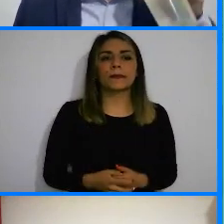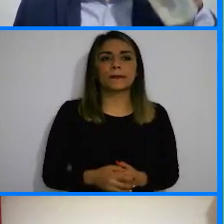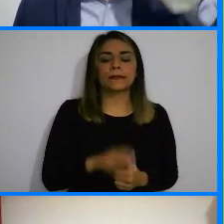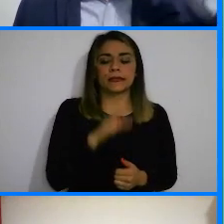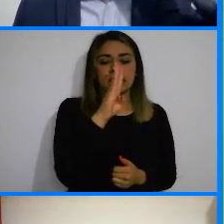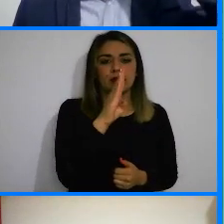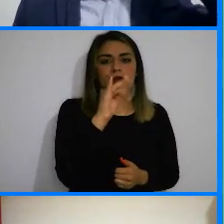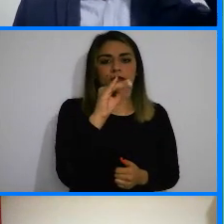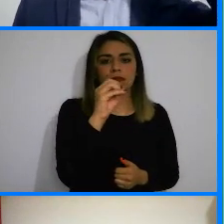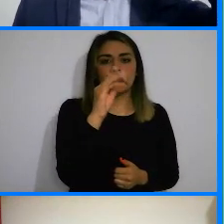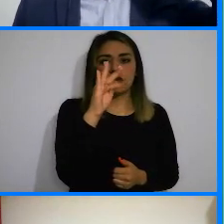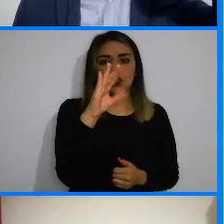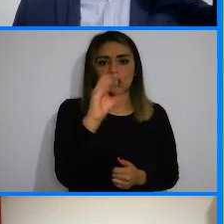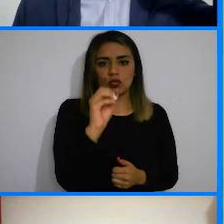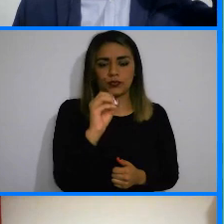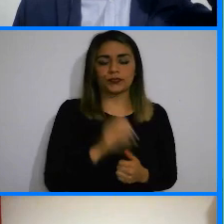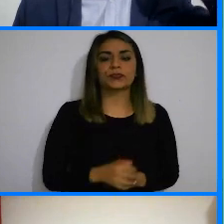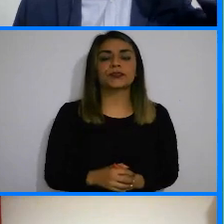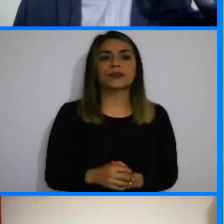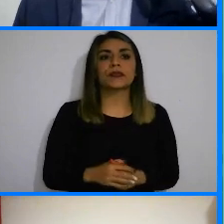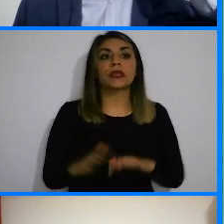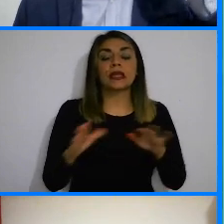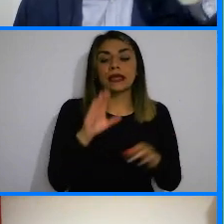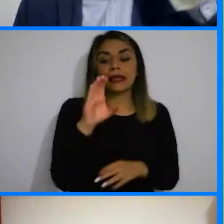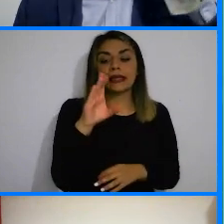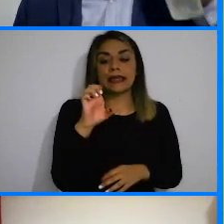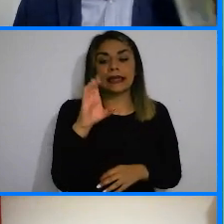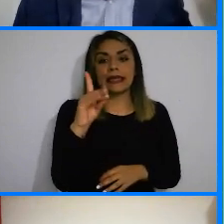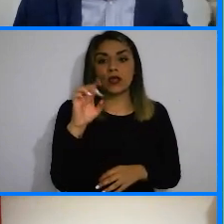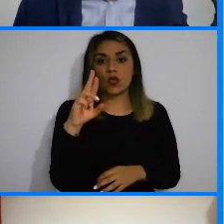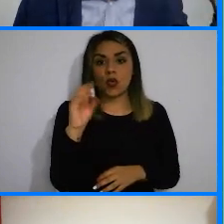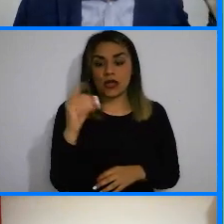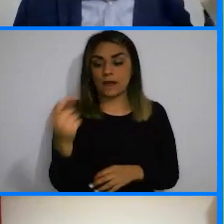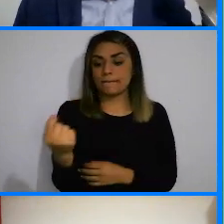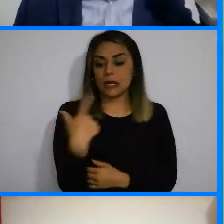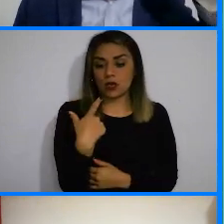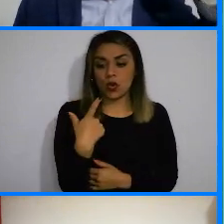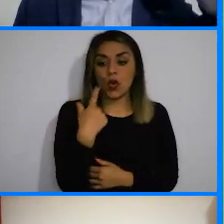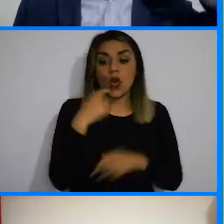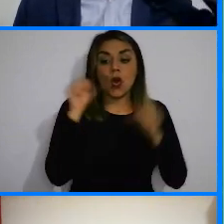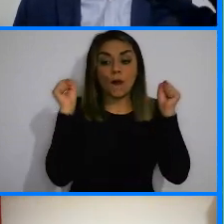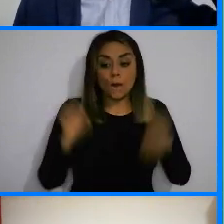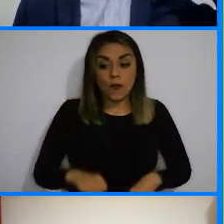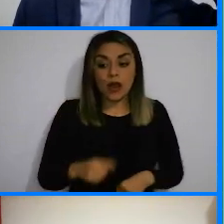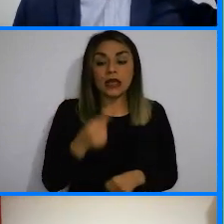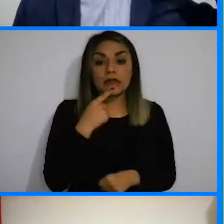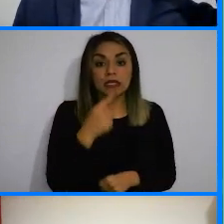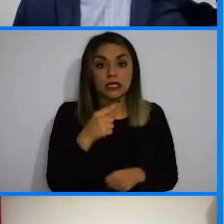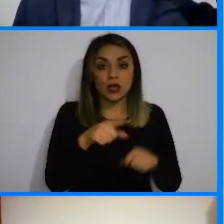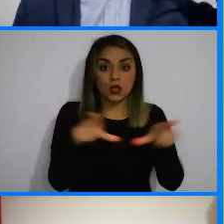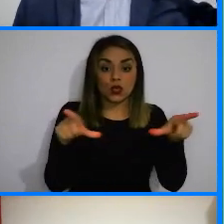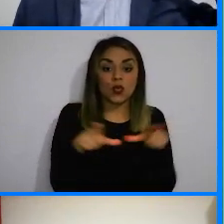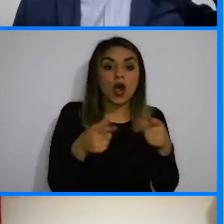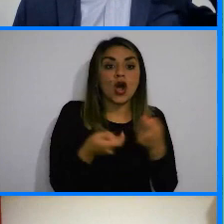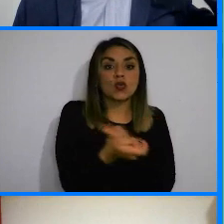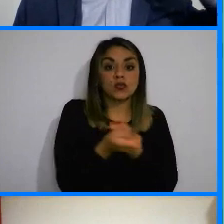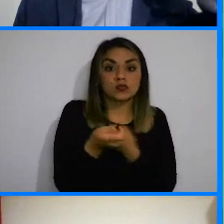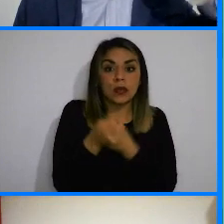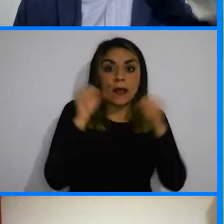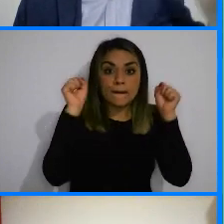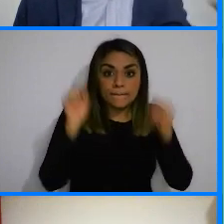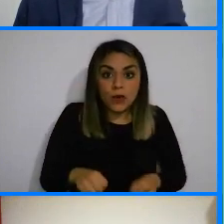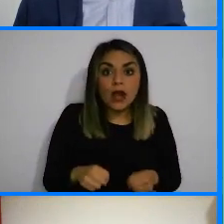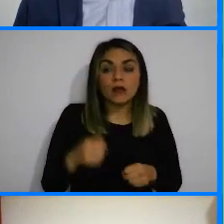eso. Y Eduardo nos pregunta, ¿se podría decir que ir a un lugar cercano, por ejemplo,